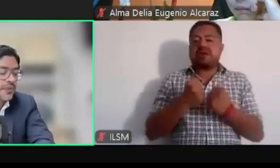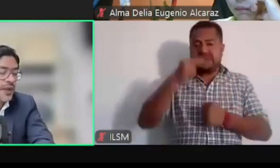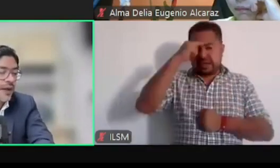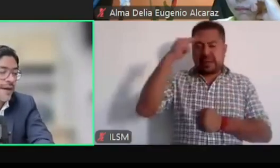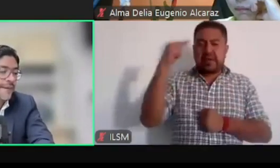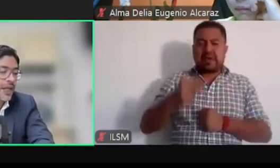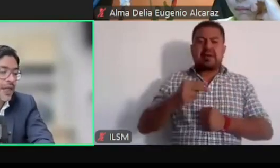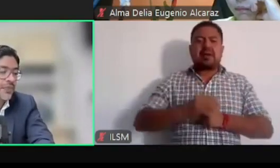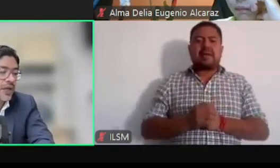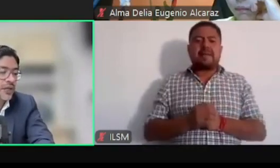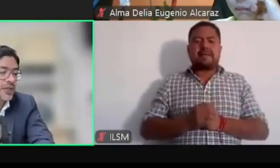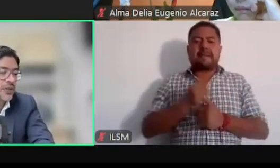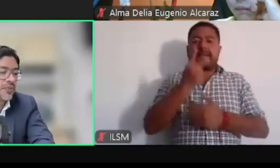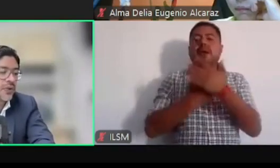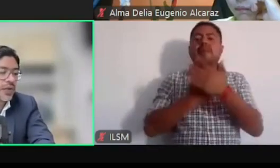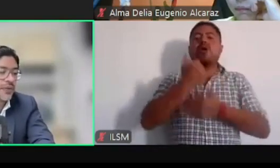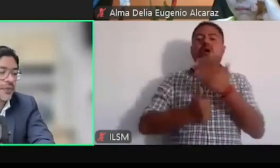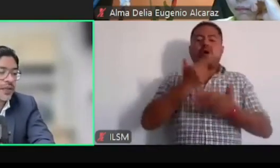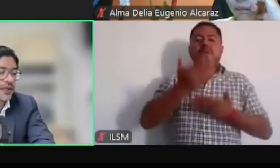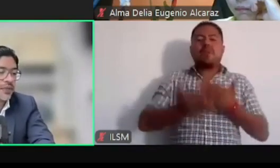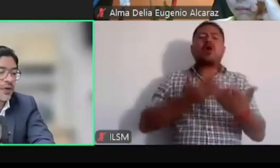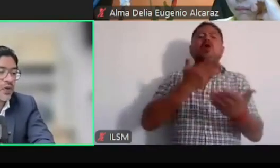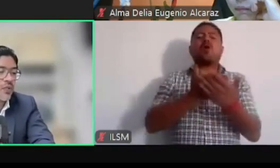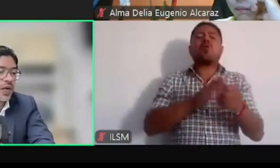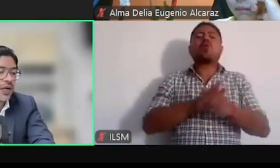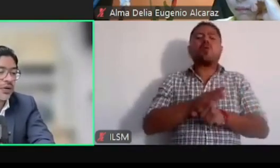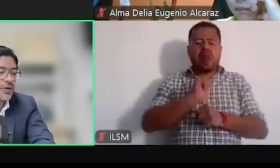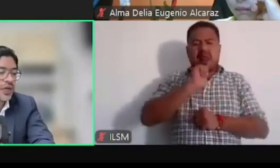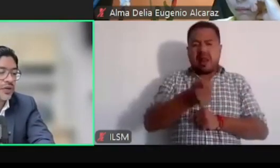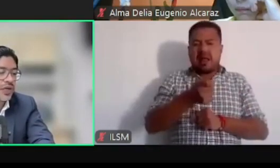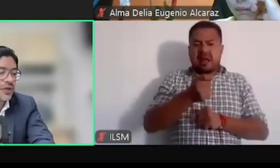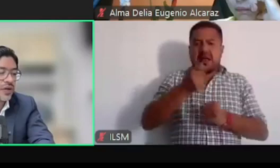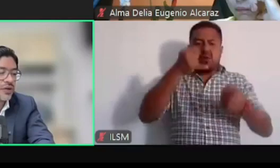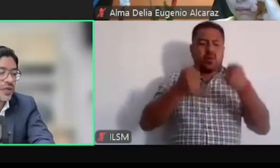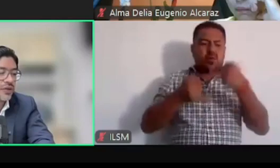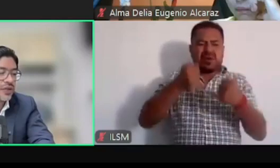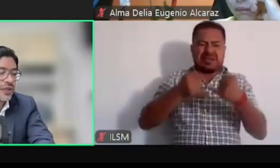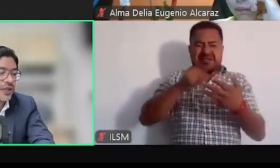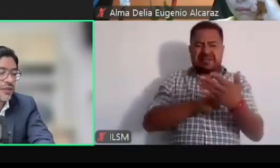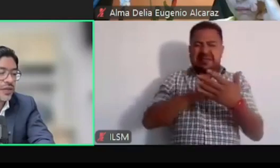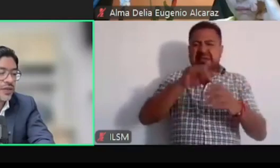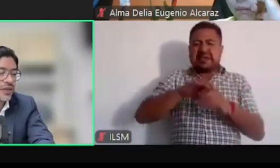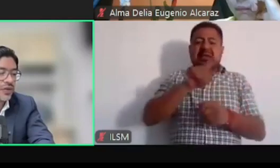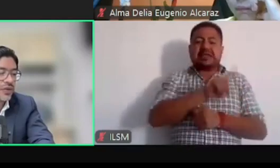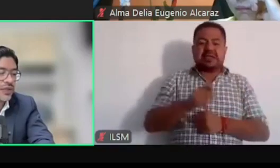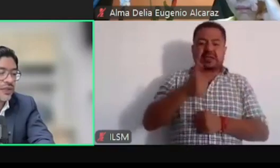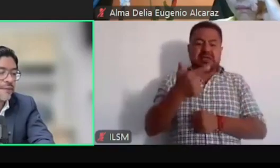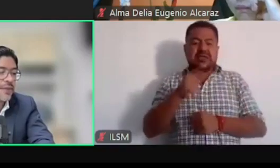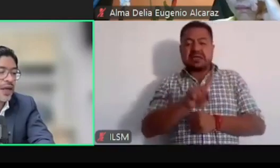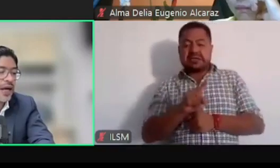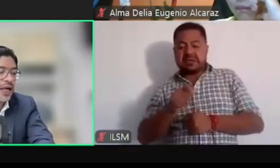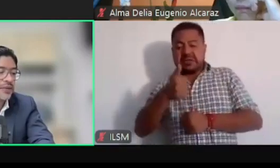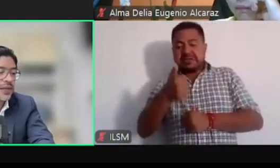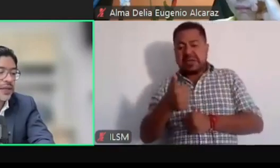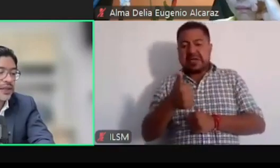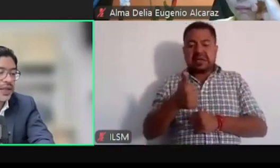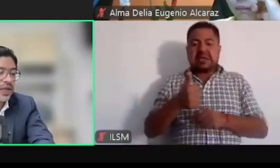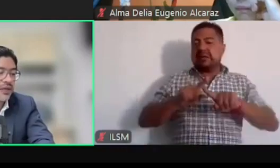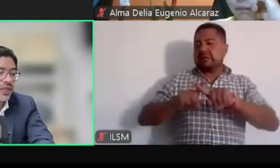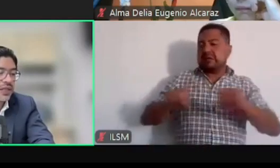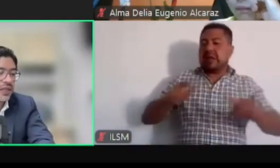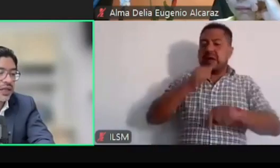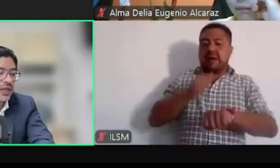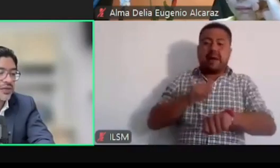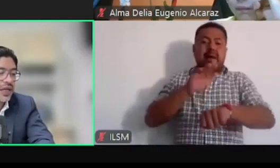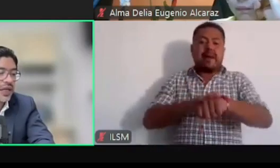México en el proyecto se propone En primer término acumular el juicio electoral ciudadano 107 el diverso 106 al advertirse la